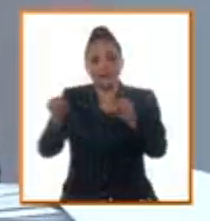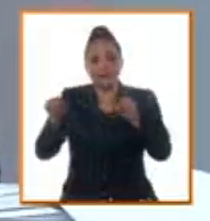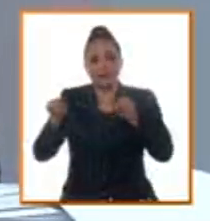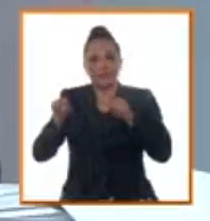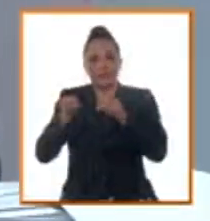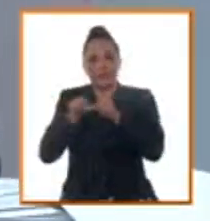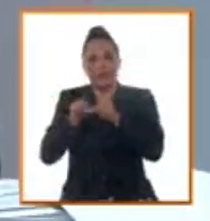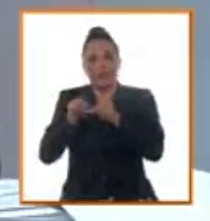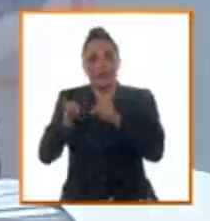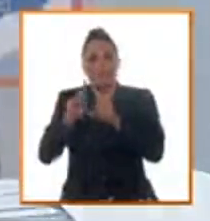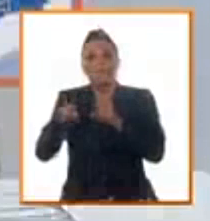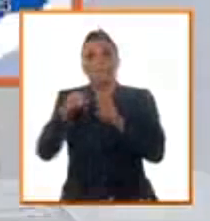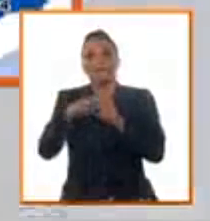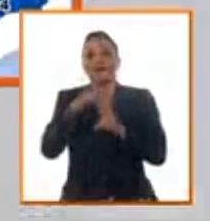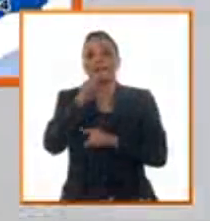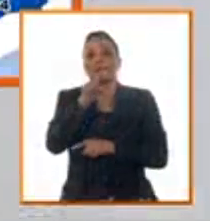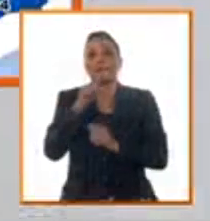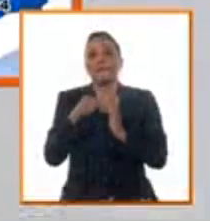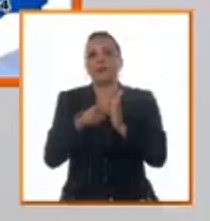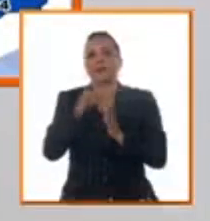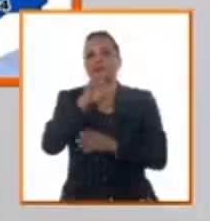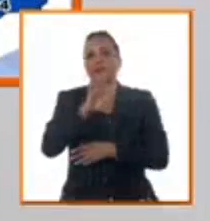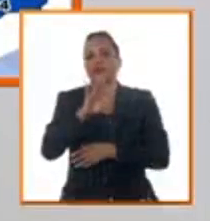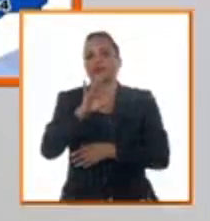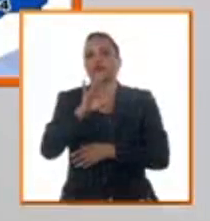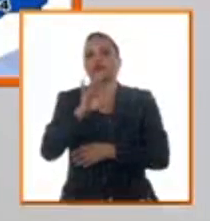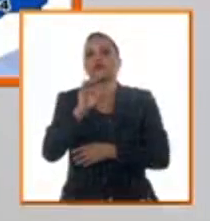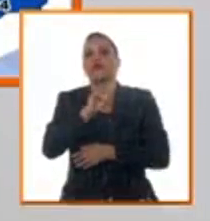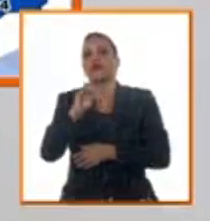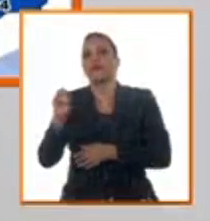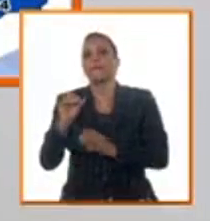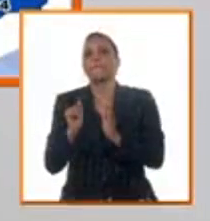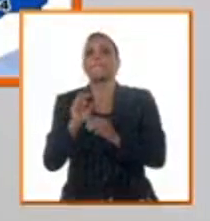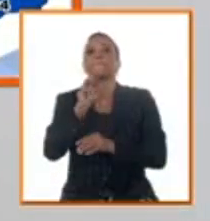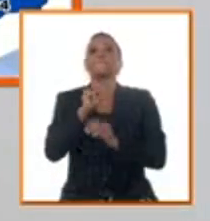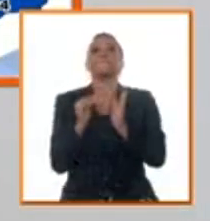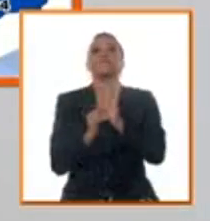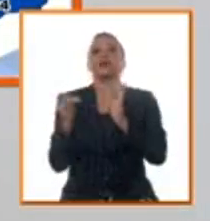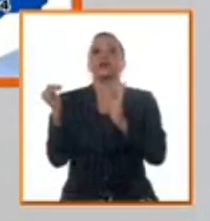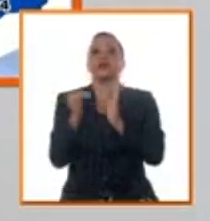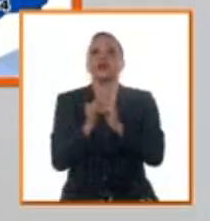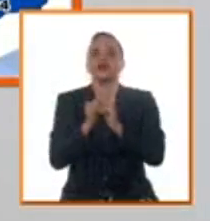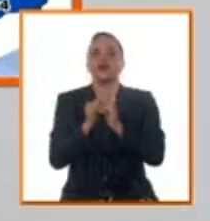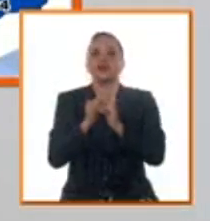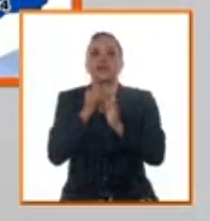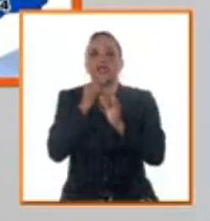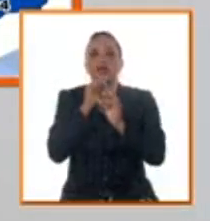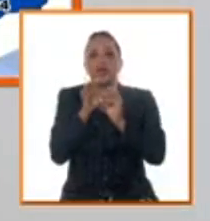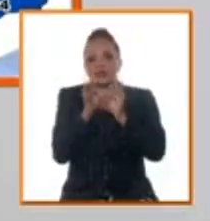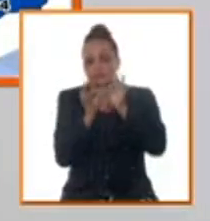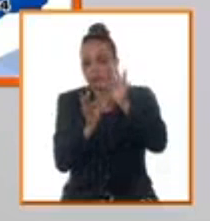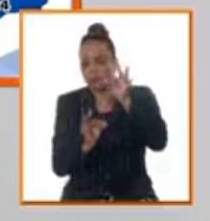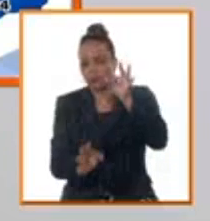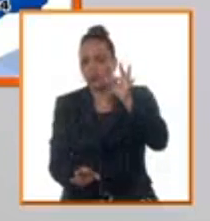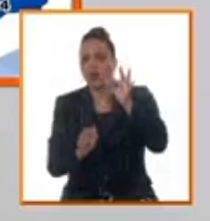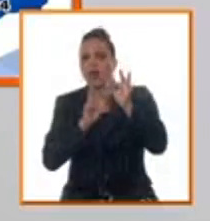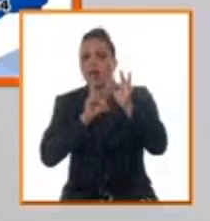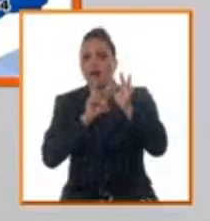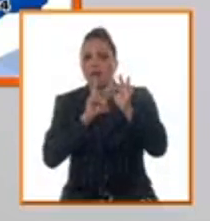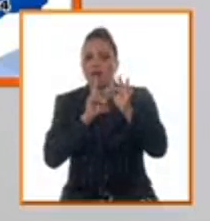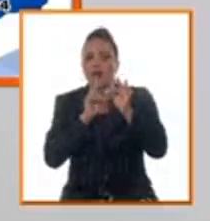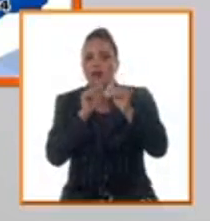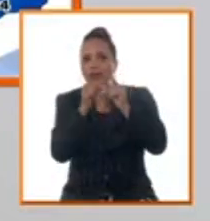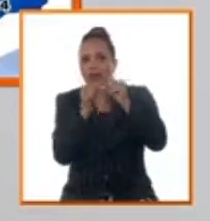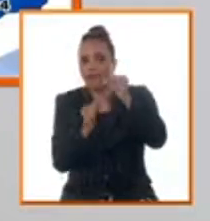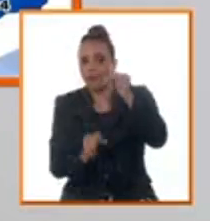lograron retener más de 1.890 millones de metros cúbicos. Claro, eso fue posible también porque los embalses venían de un periodo seco, con bajos niveles de